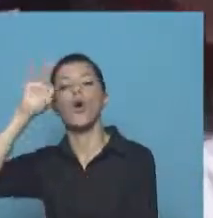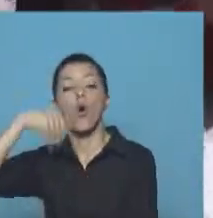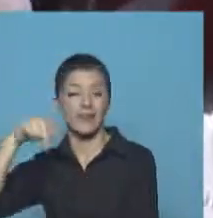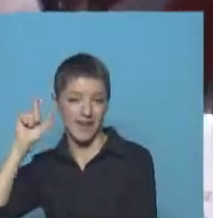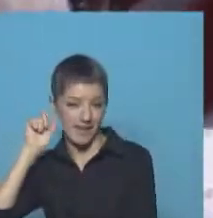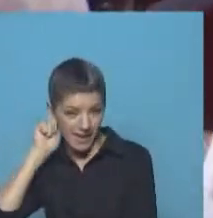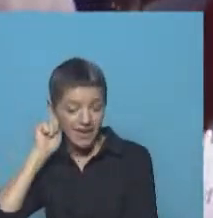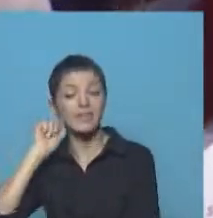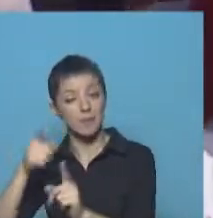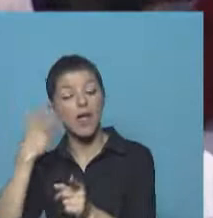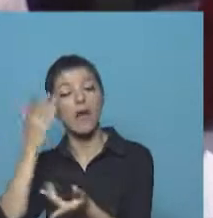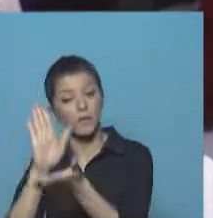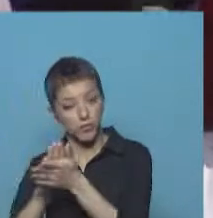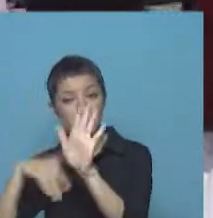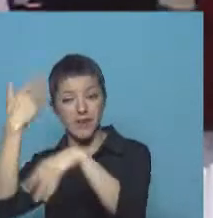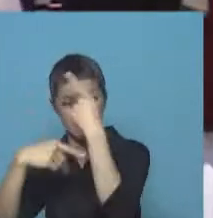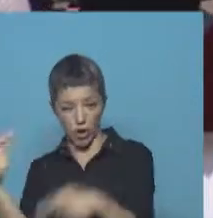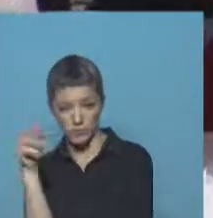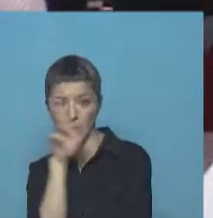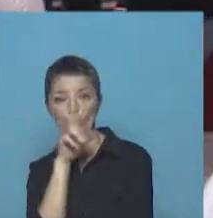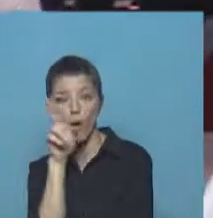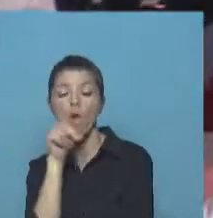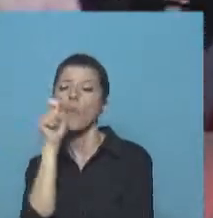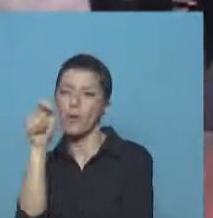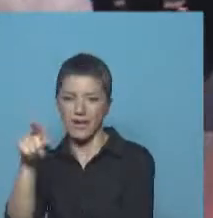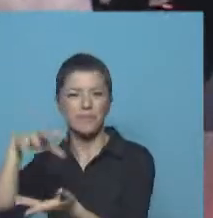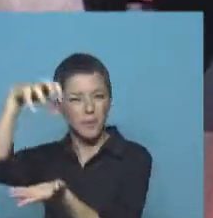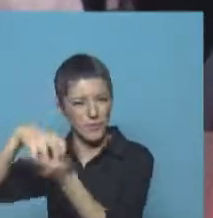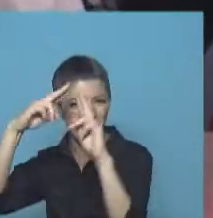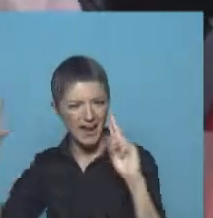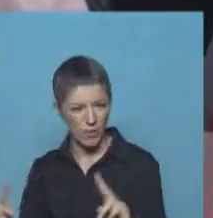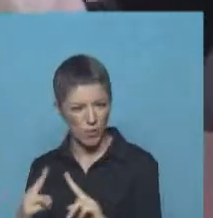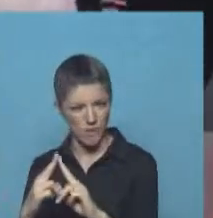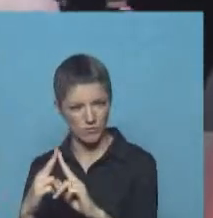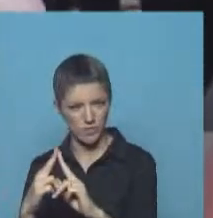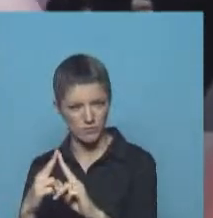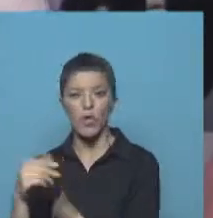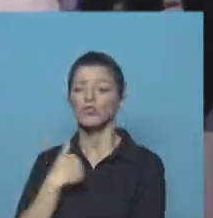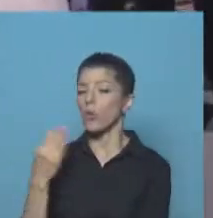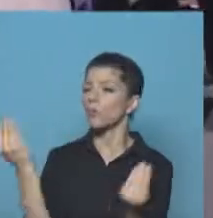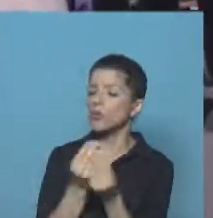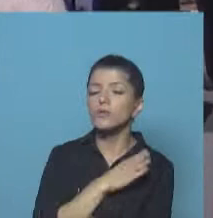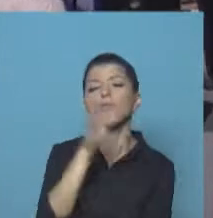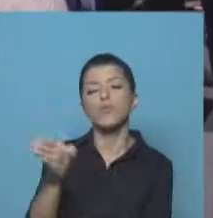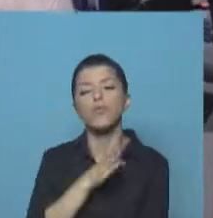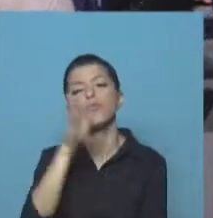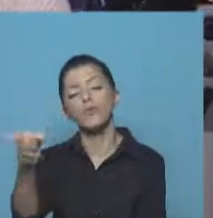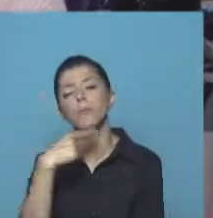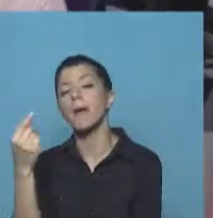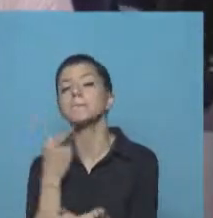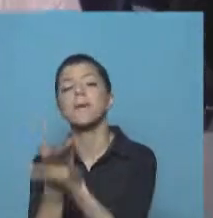violencia contra la mujer casa el encuentro recuerdo debido con muchas para pedir modificaciones en la ley de trata